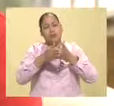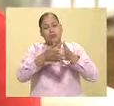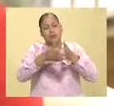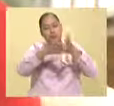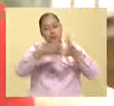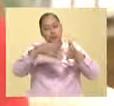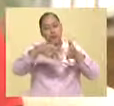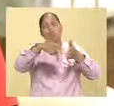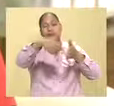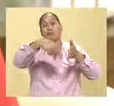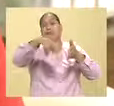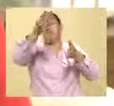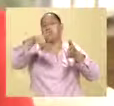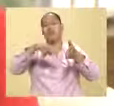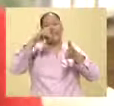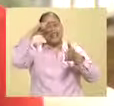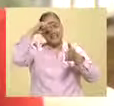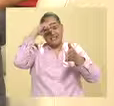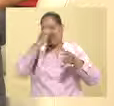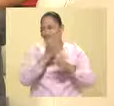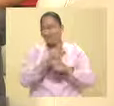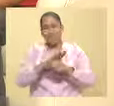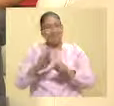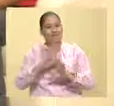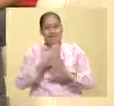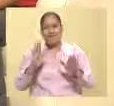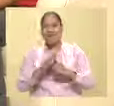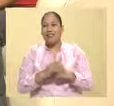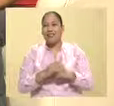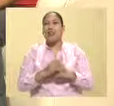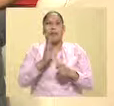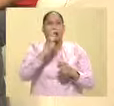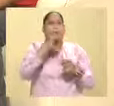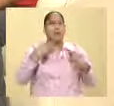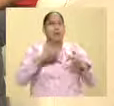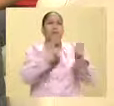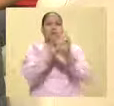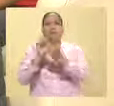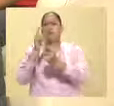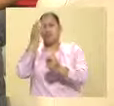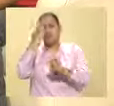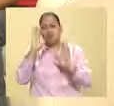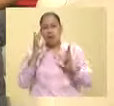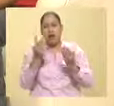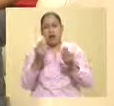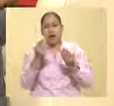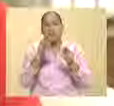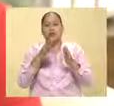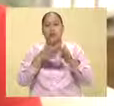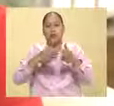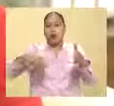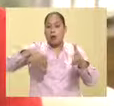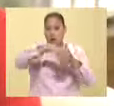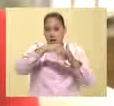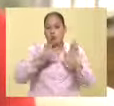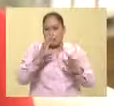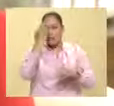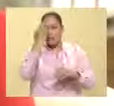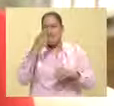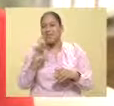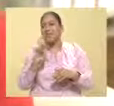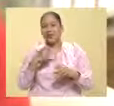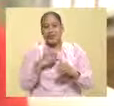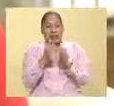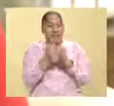es imposible como claro que no se conoce mucha gente en todos en todos los puertos y demás pero si no me